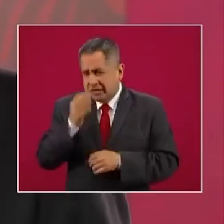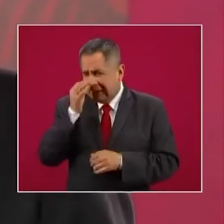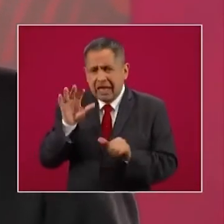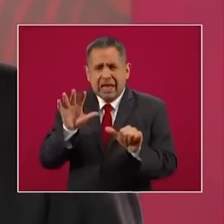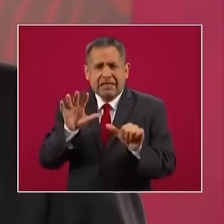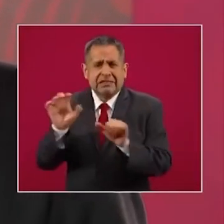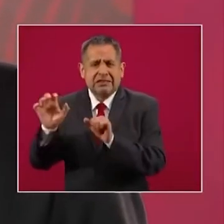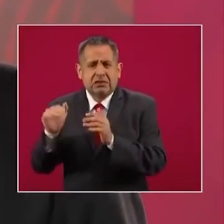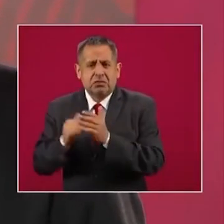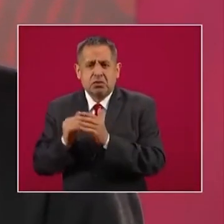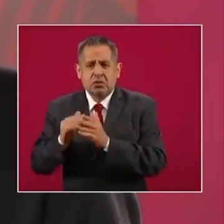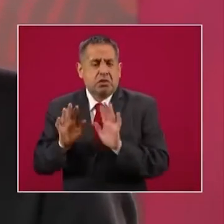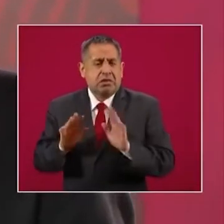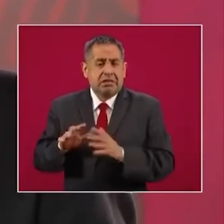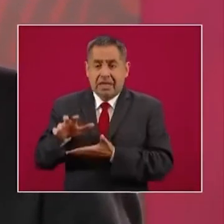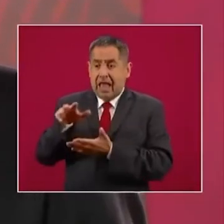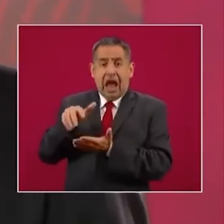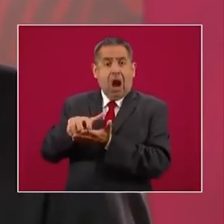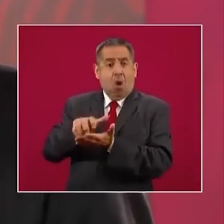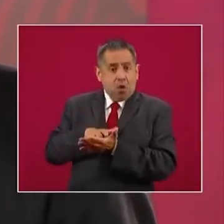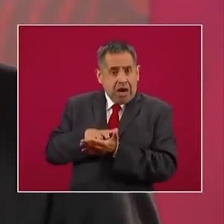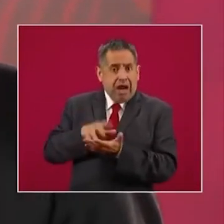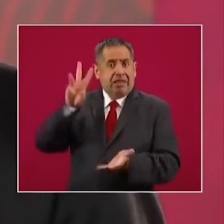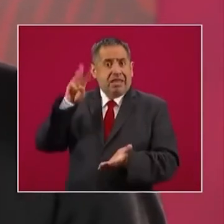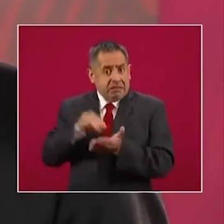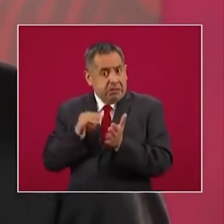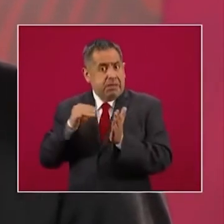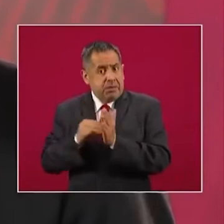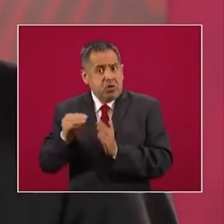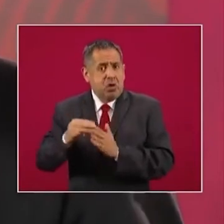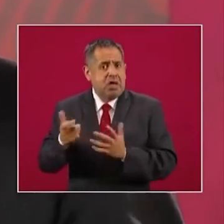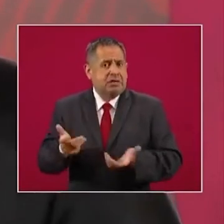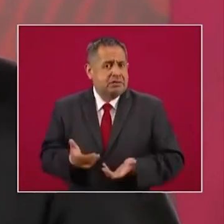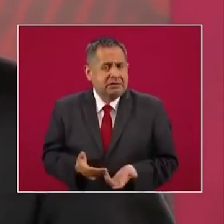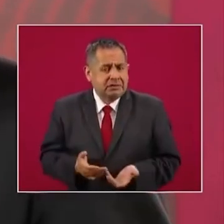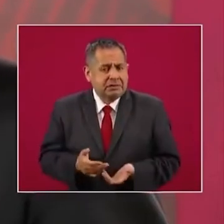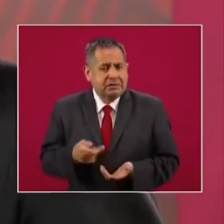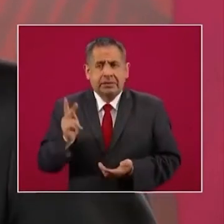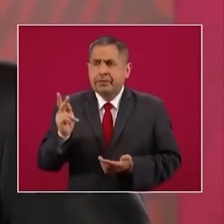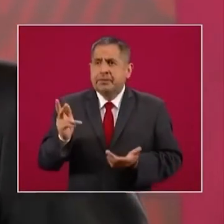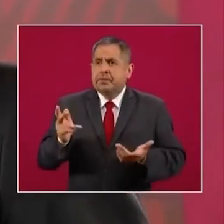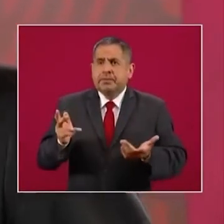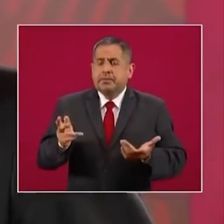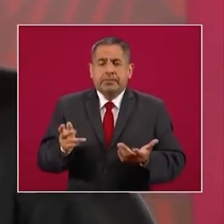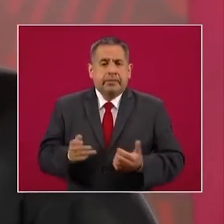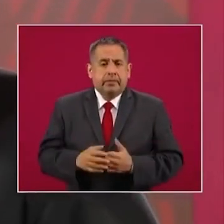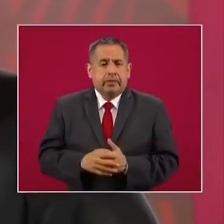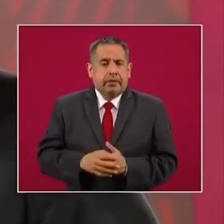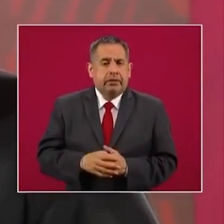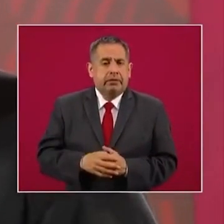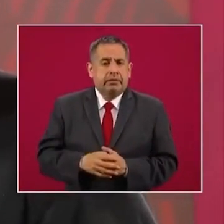600 millones, estamos ahorrando 3,000 millones. Pero esto no